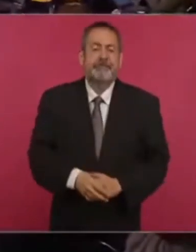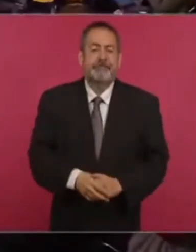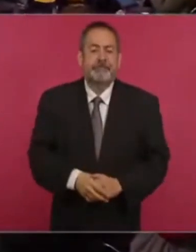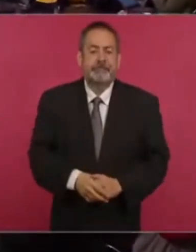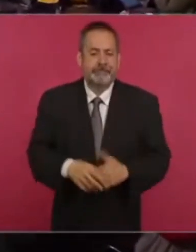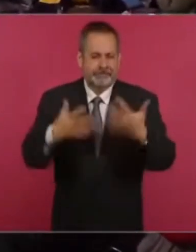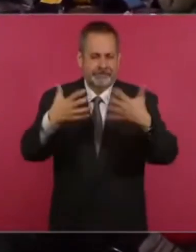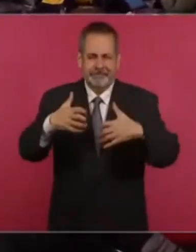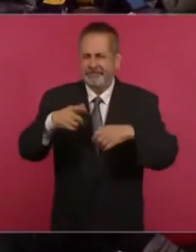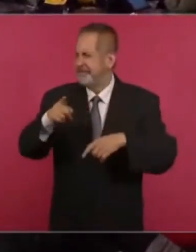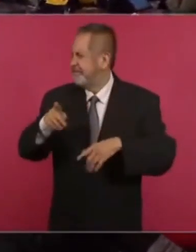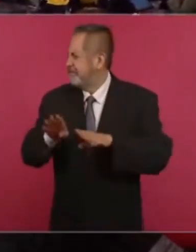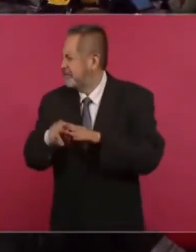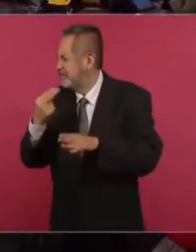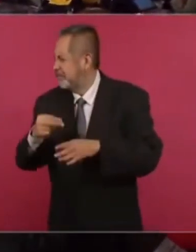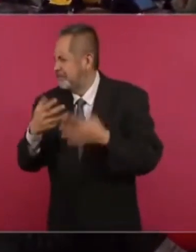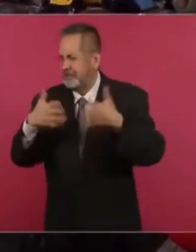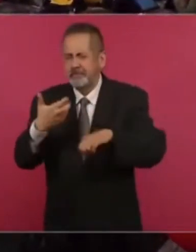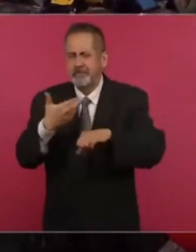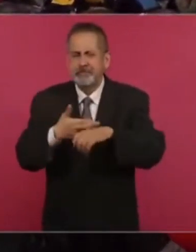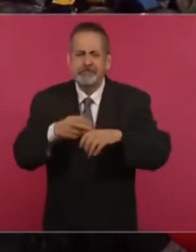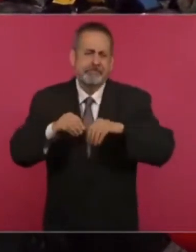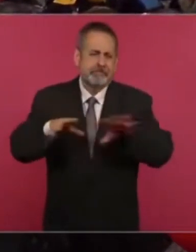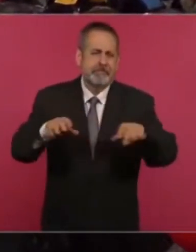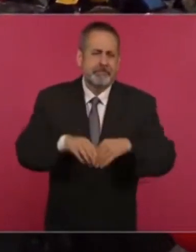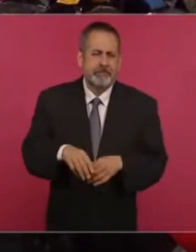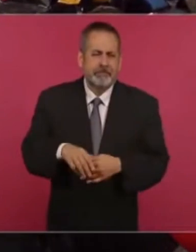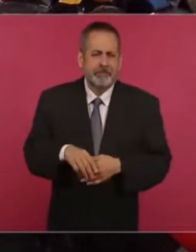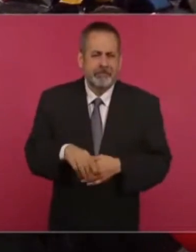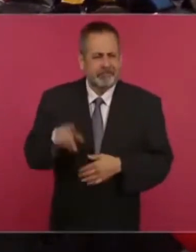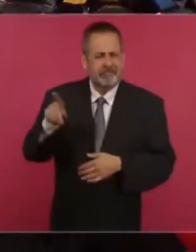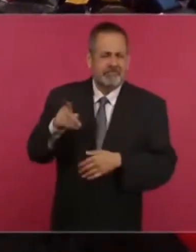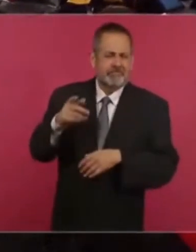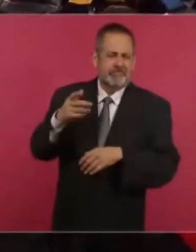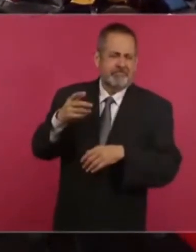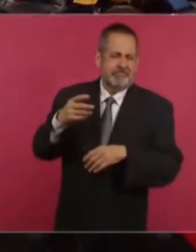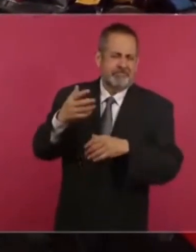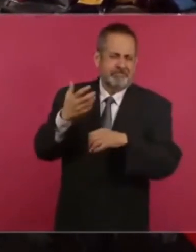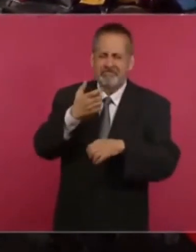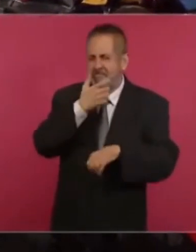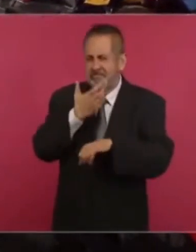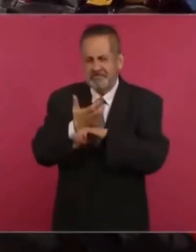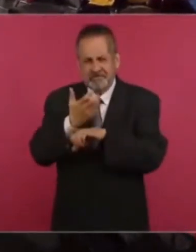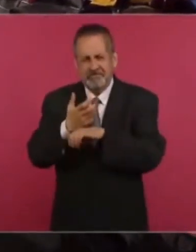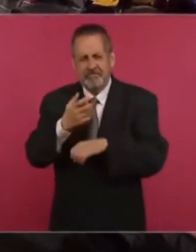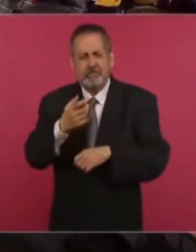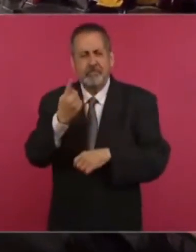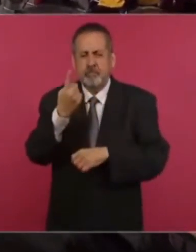esta empresa, ¿cómo se llama la empresa? Morning Cons. La hace cada semana.